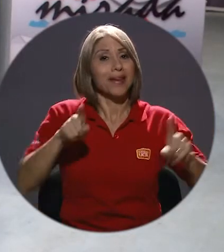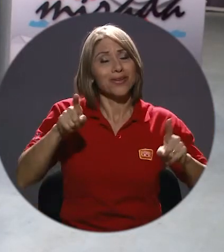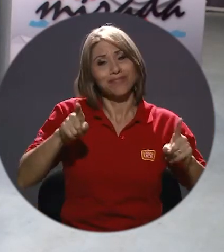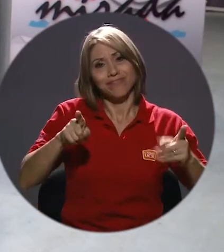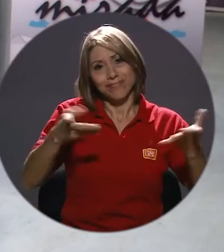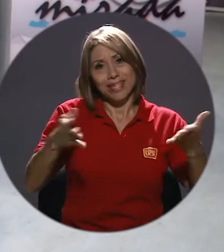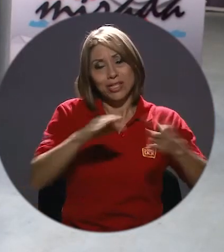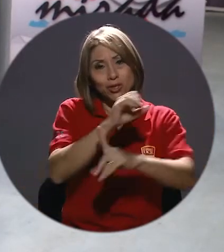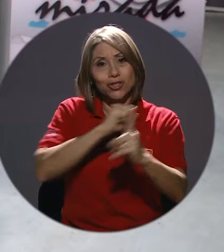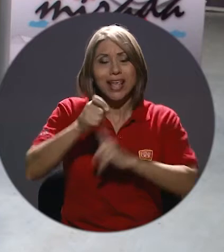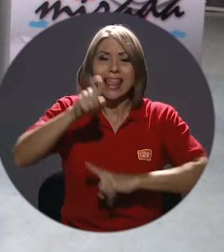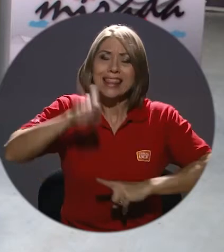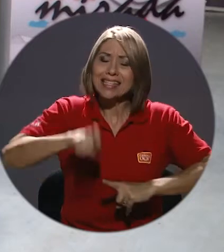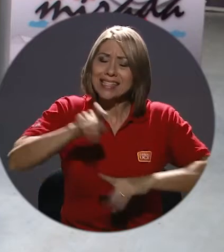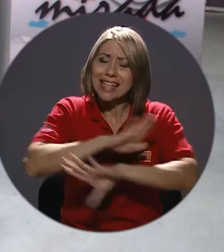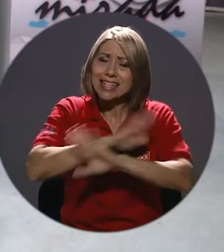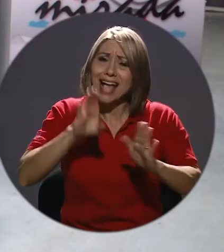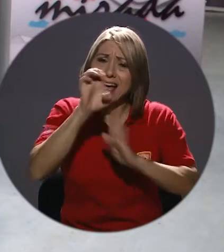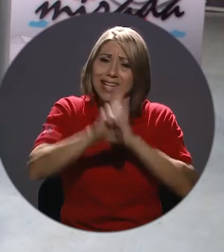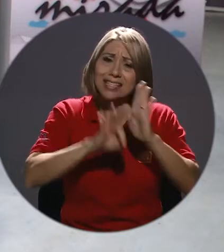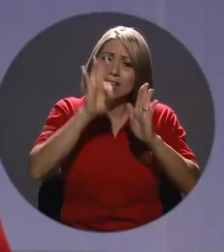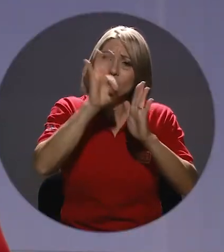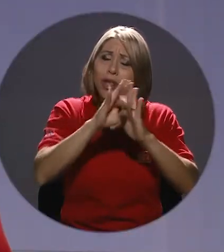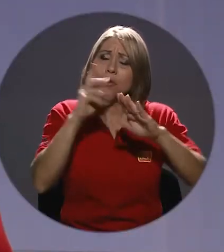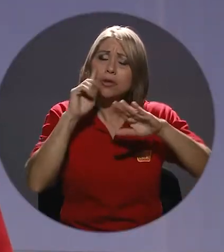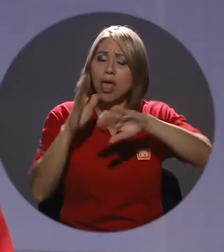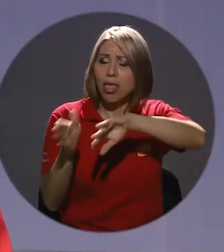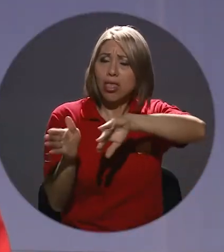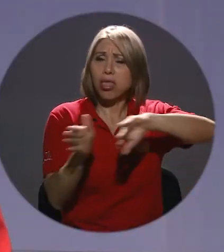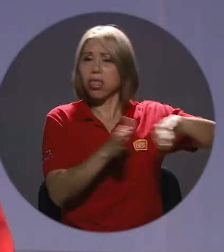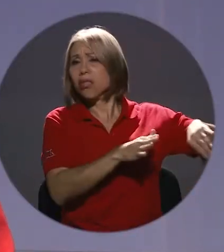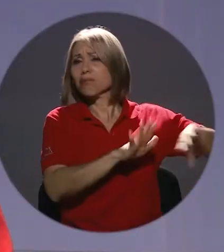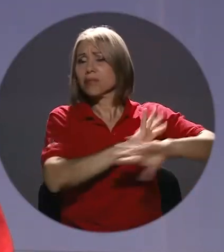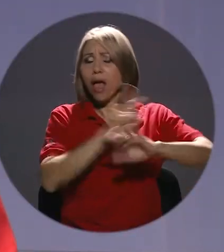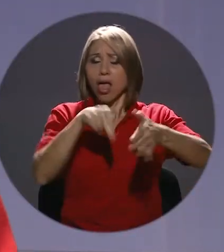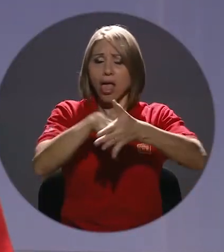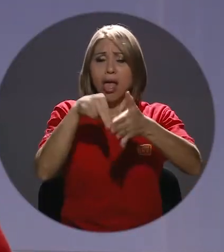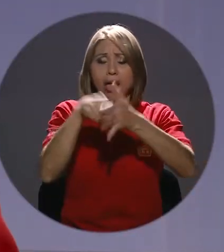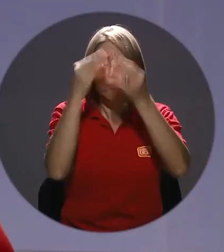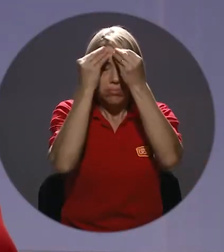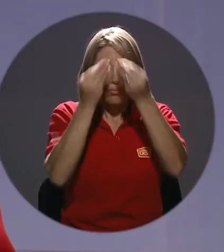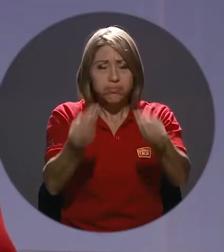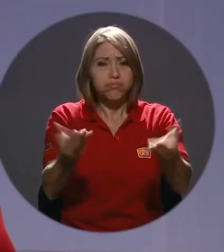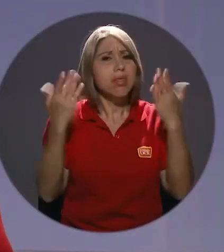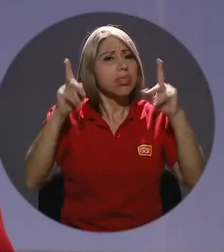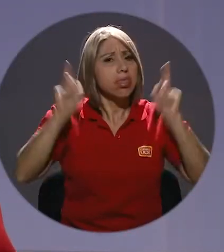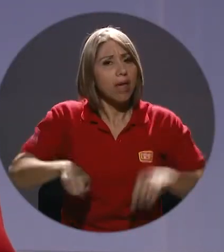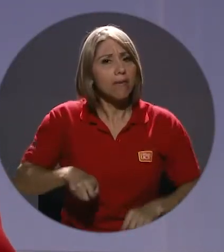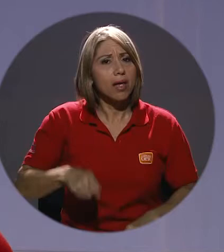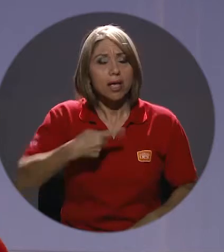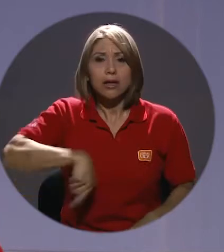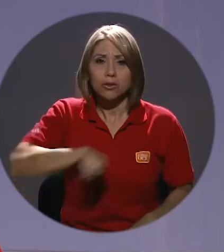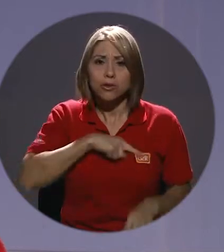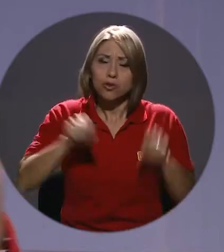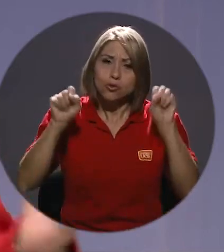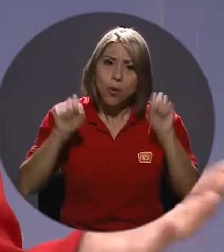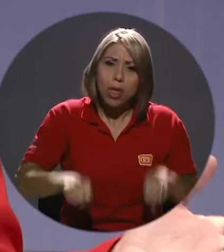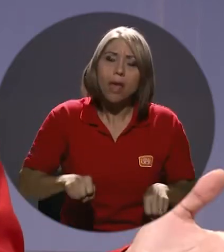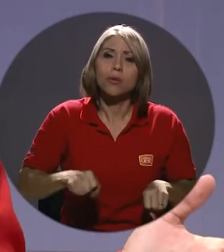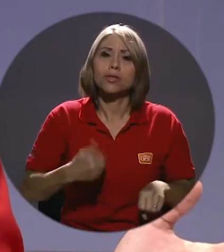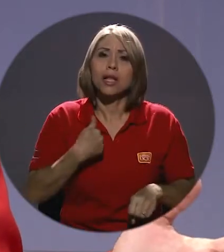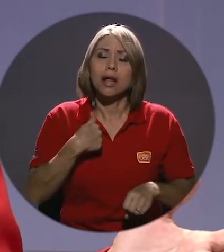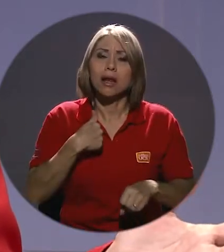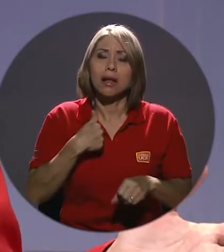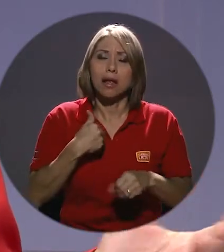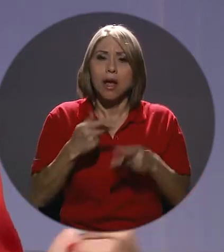romper muchos estereotipos, las mujeres tenemos que romper nosotras mismas muchos estereotipos de que nosotros somos capaces de tener puestos